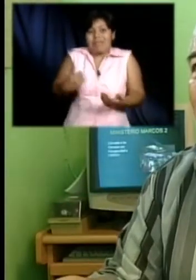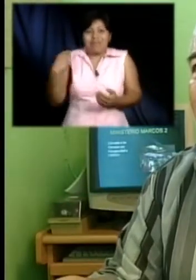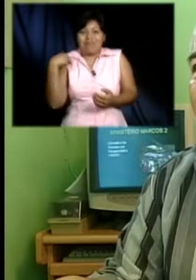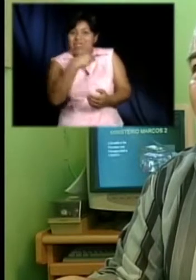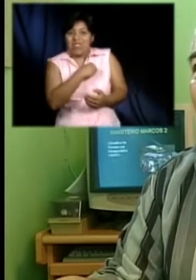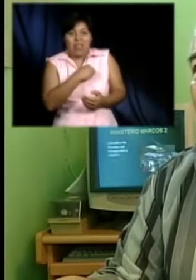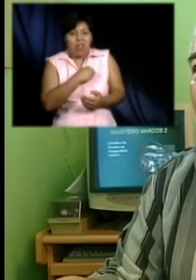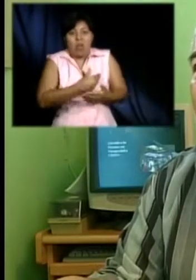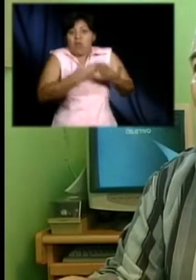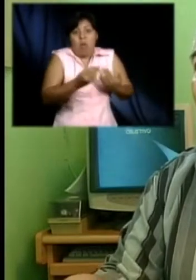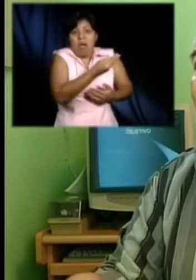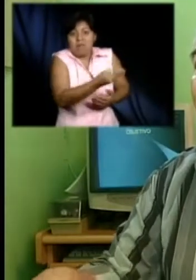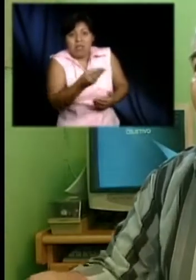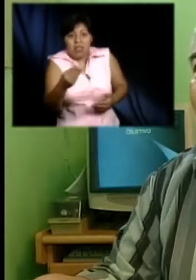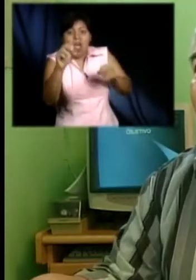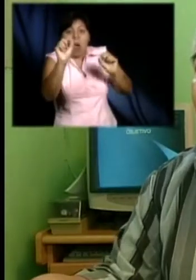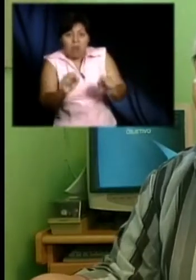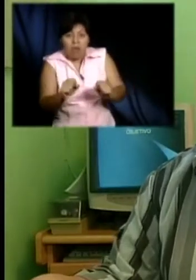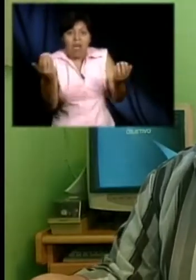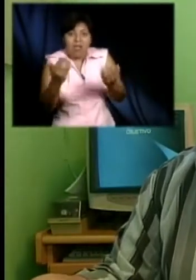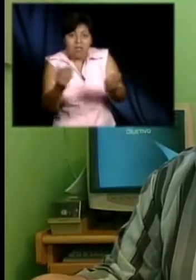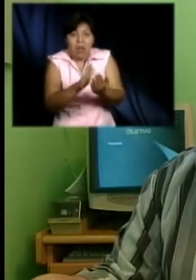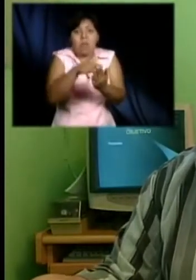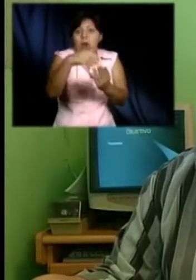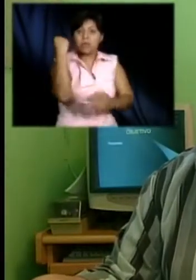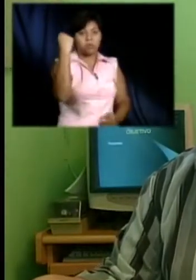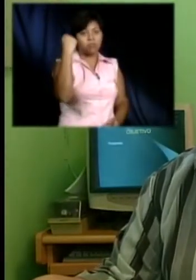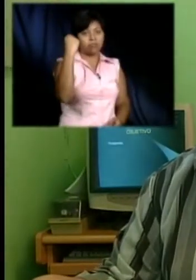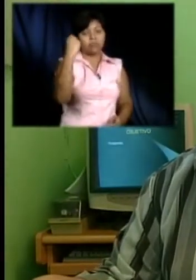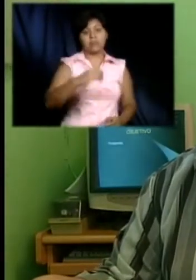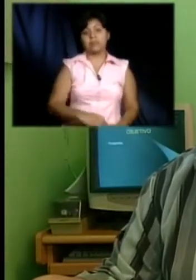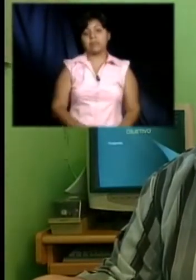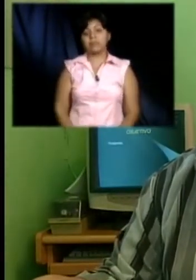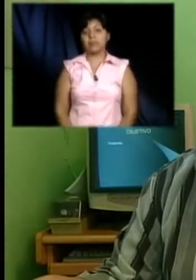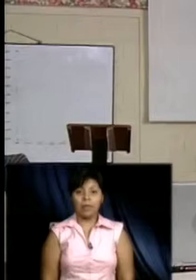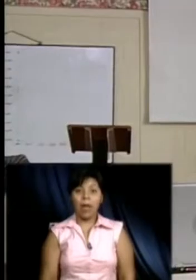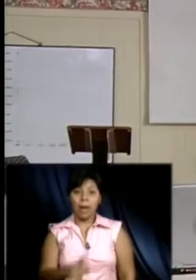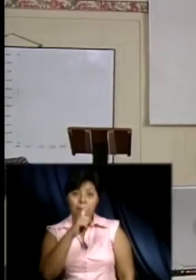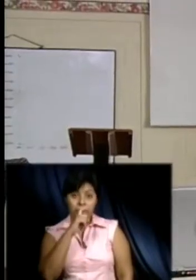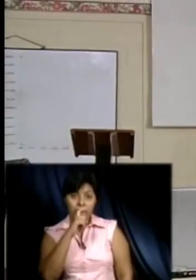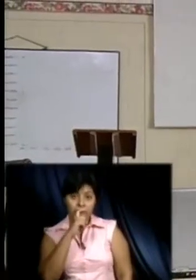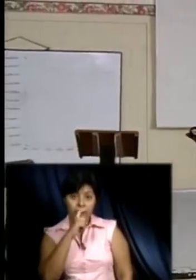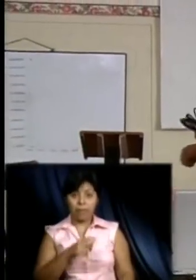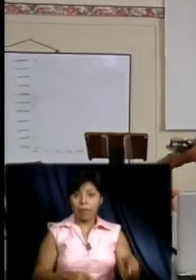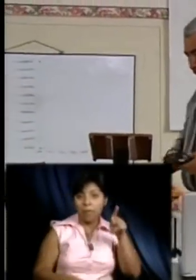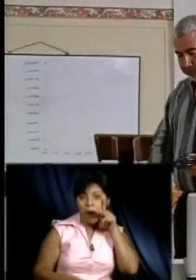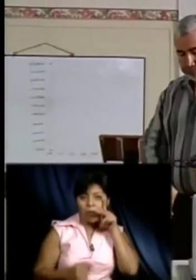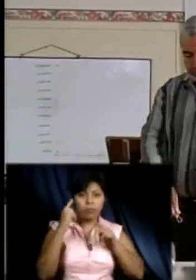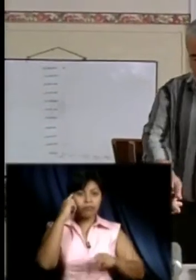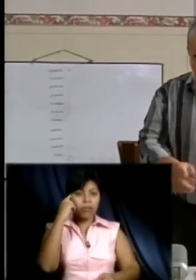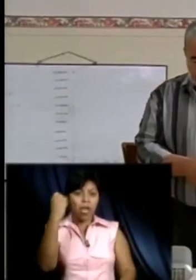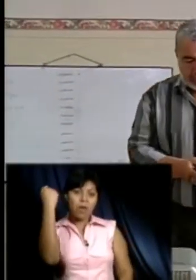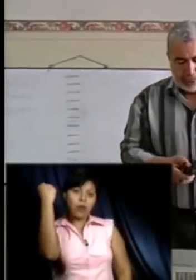ministerio no tiene mayor recurso como para aplicar programas que ellos están conscientes que son necesarios. Para el padre de Pablo,